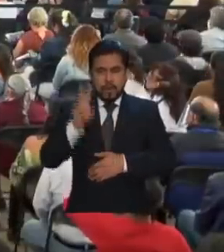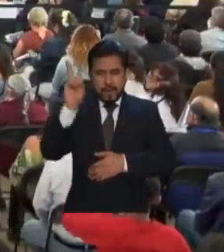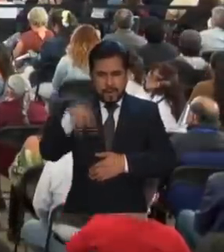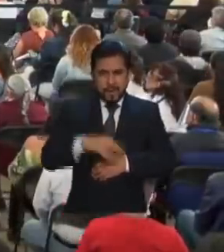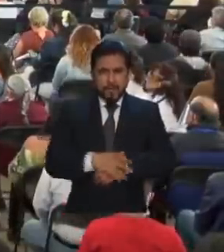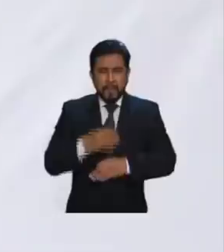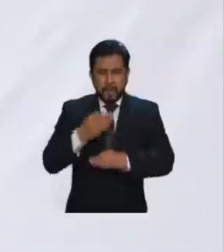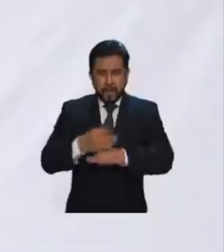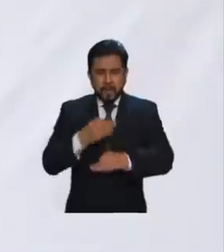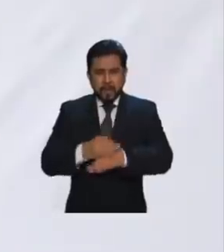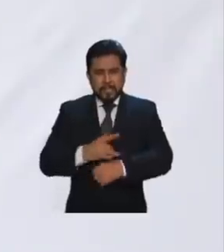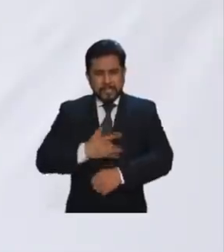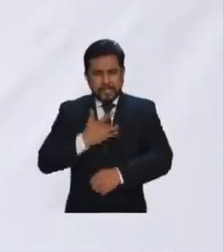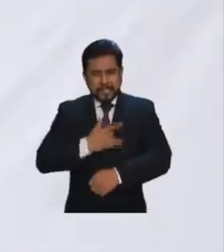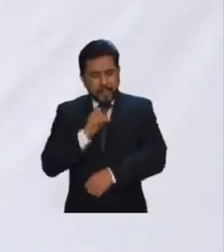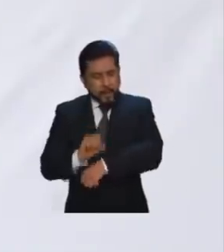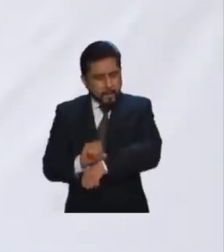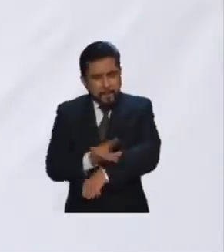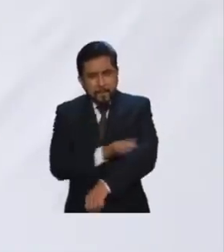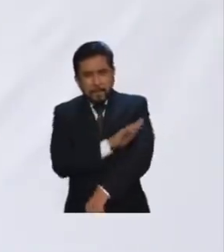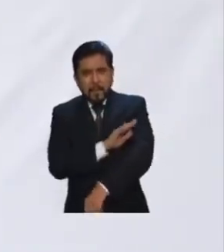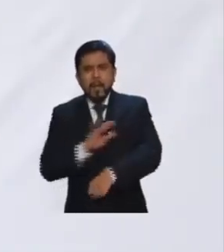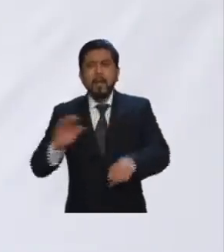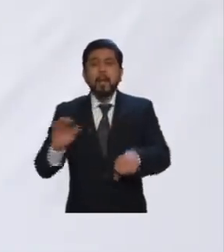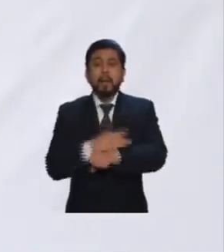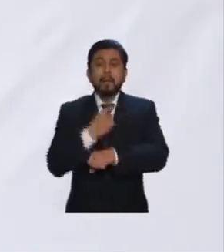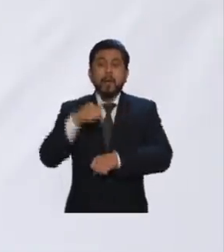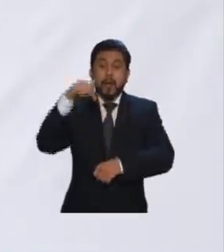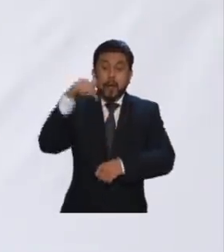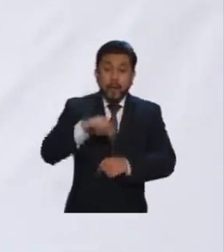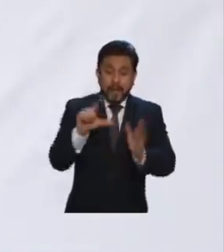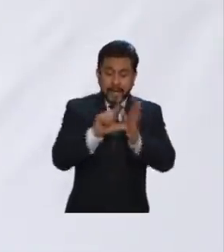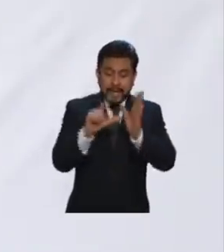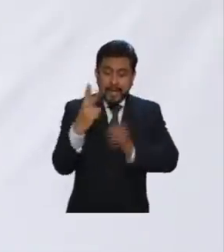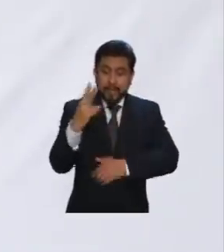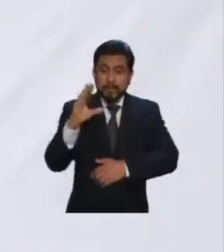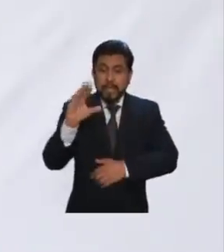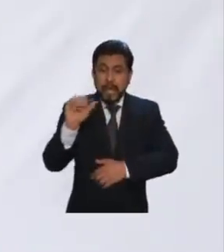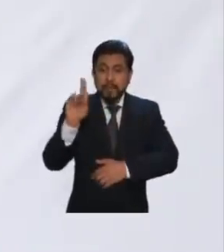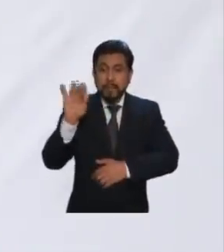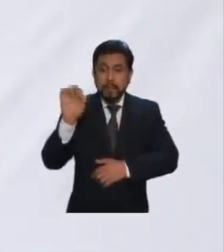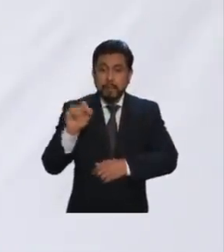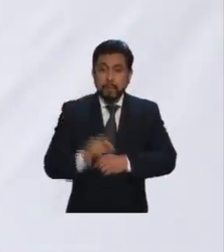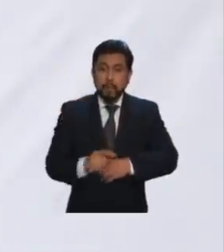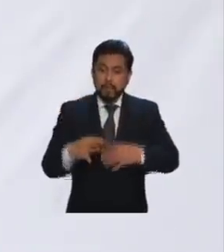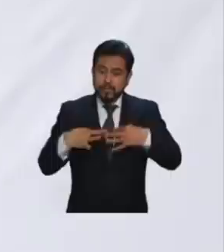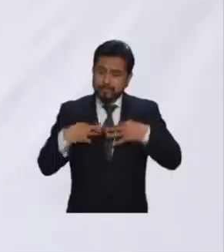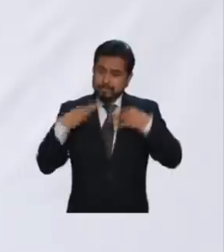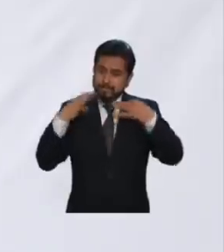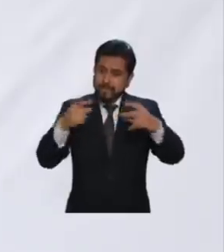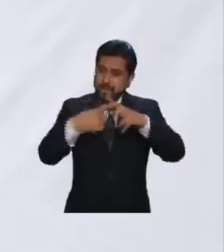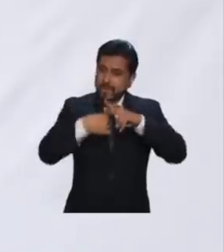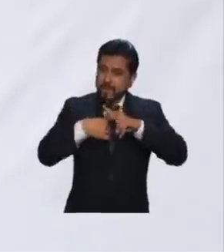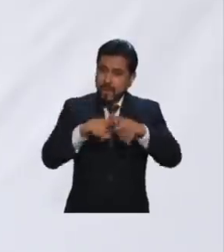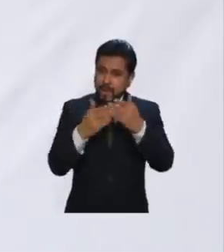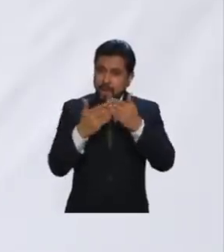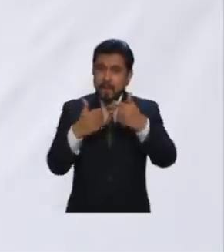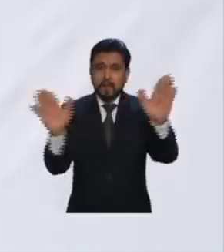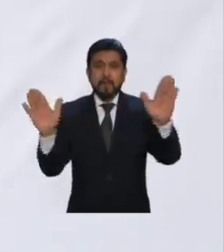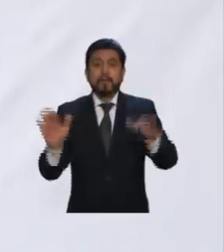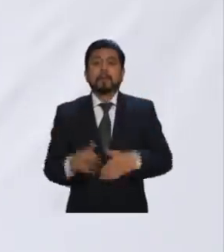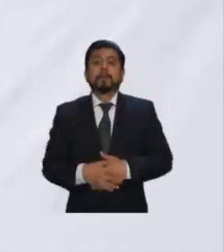emocionada por estar aquí en la inauguración de esta línea 2 del Cablebús. Quiero decir